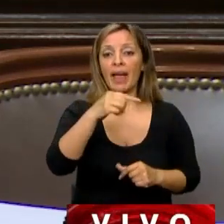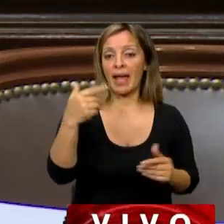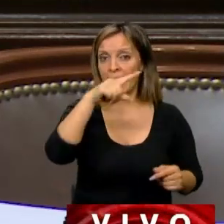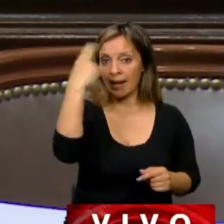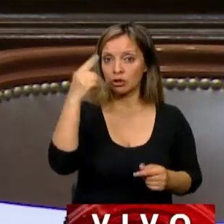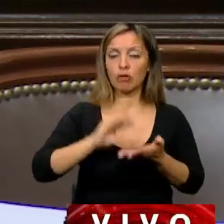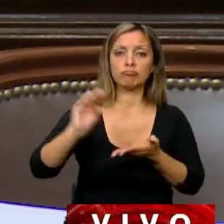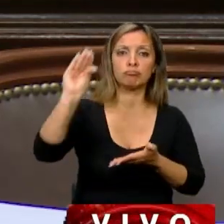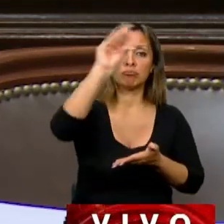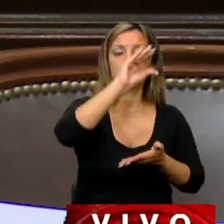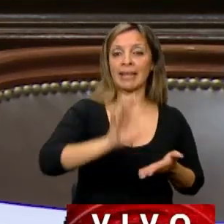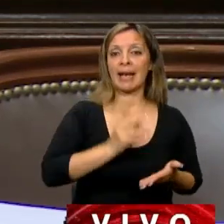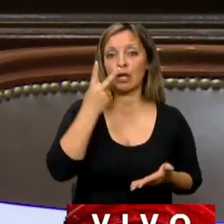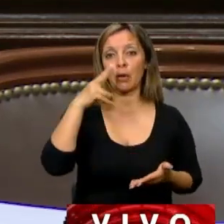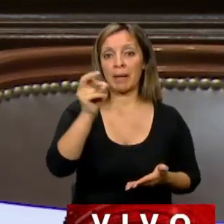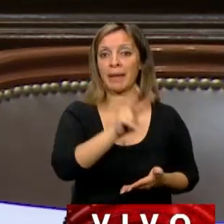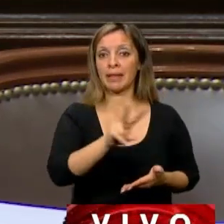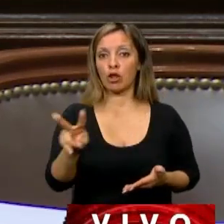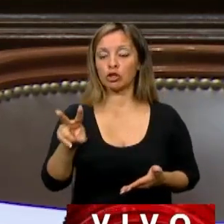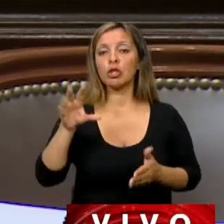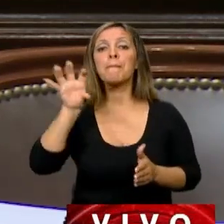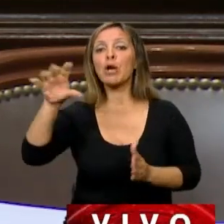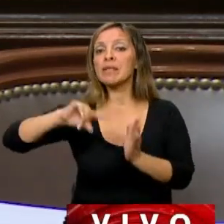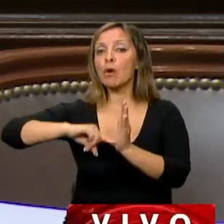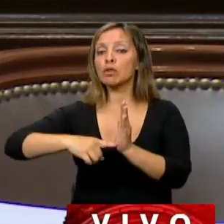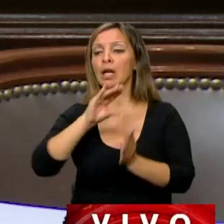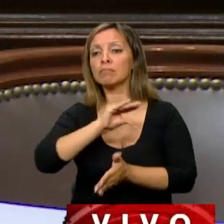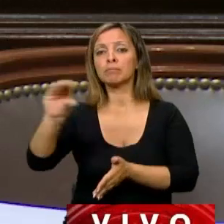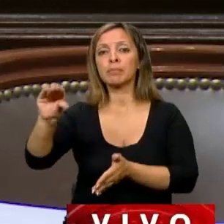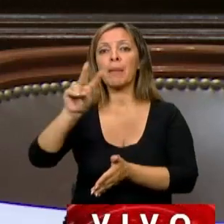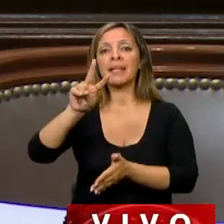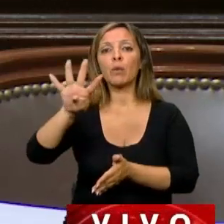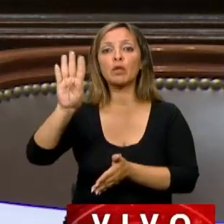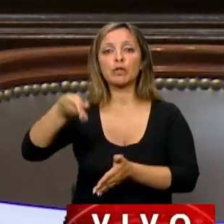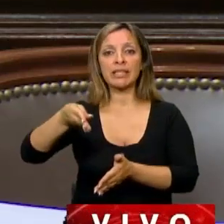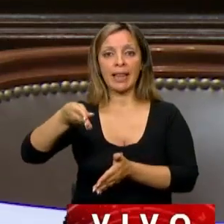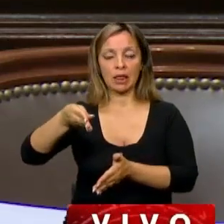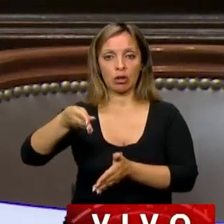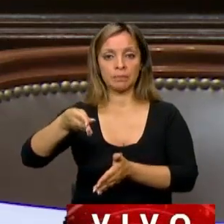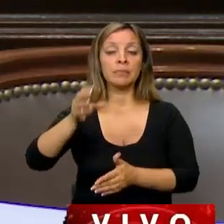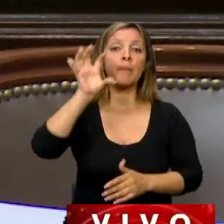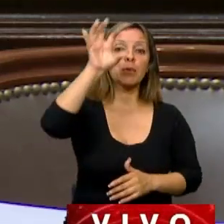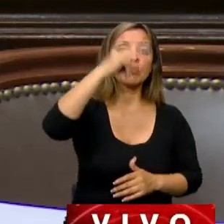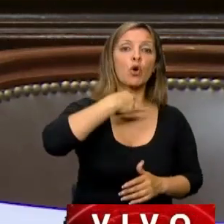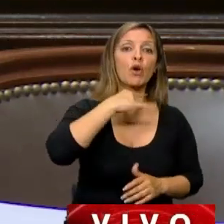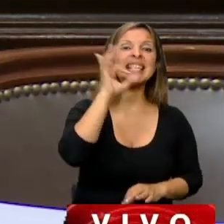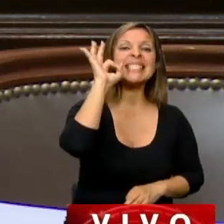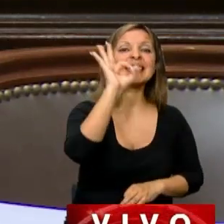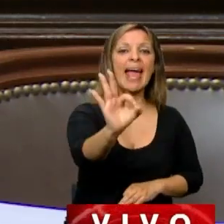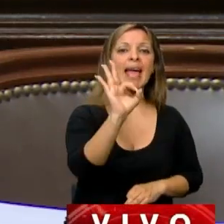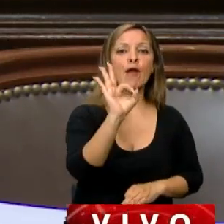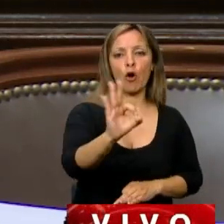en el año 22, la provincia de Buenos Aires recibió el 24%, la provincia de Jujuy no recibió un